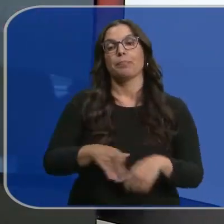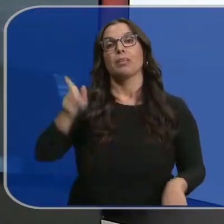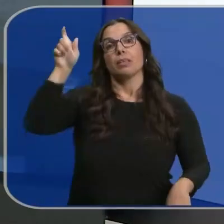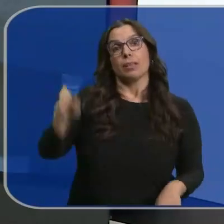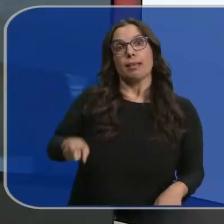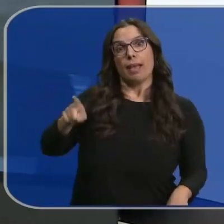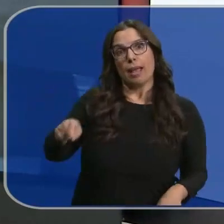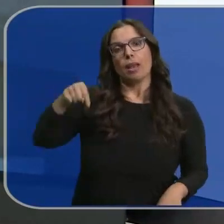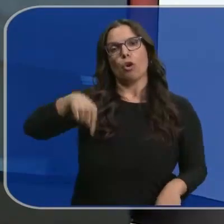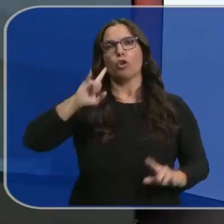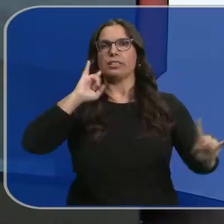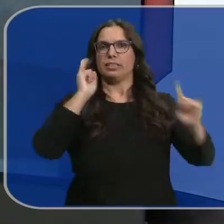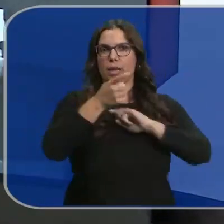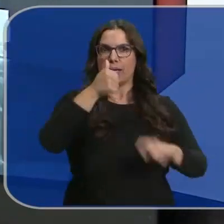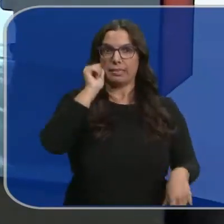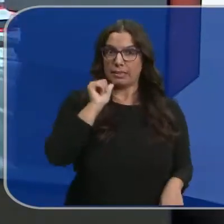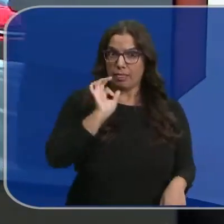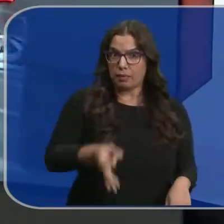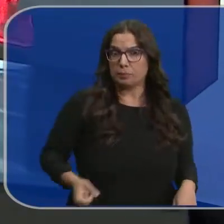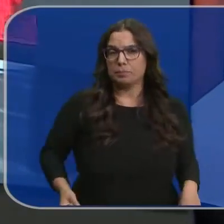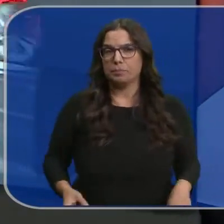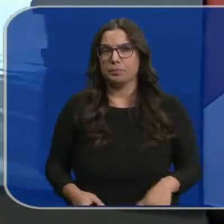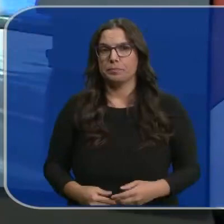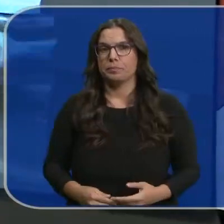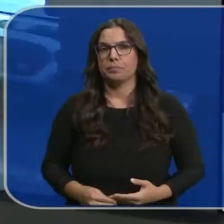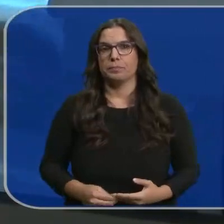Partido Popular, llamará a Pedro Sánchez en las próximas horas.